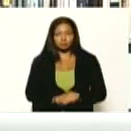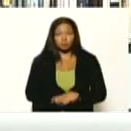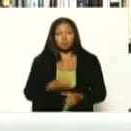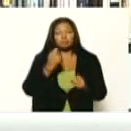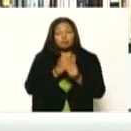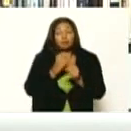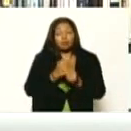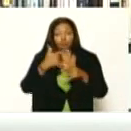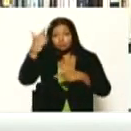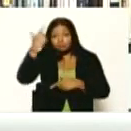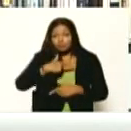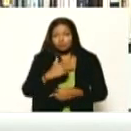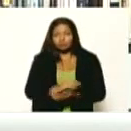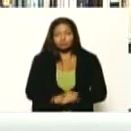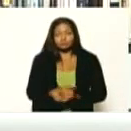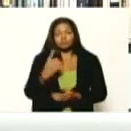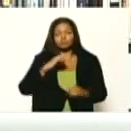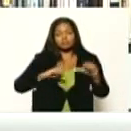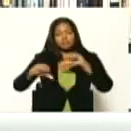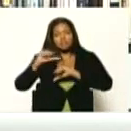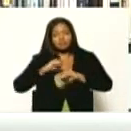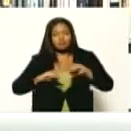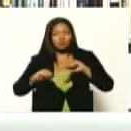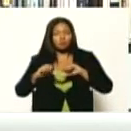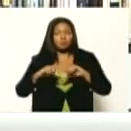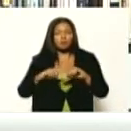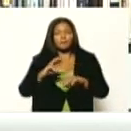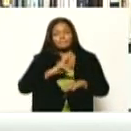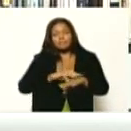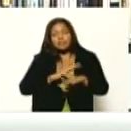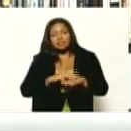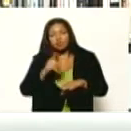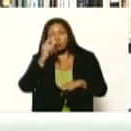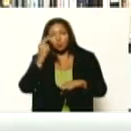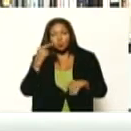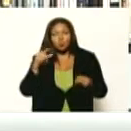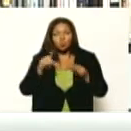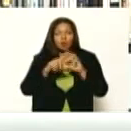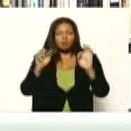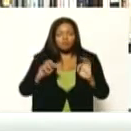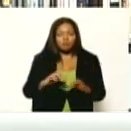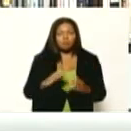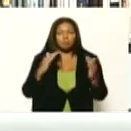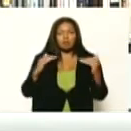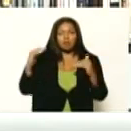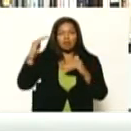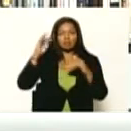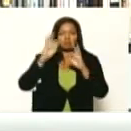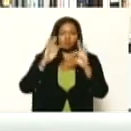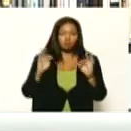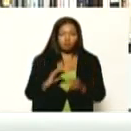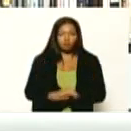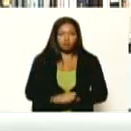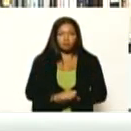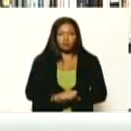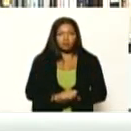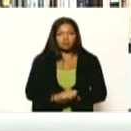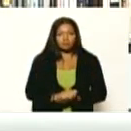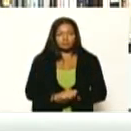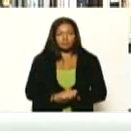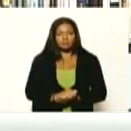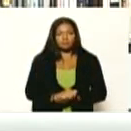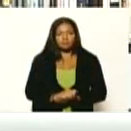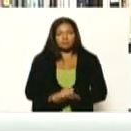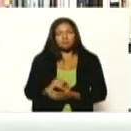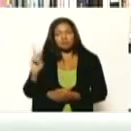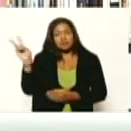serio. Tenemos científicos, médicos y médicas científicas de alto nivel, de altísimo nivel.